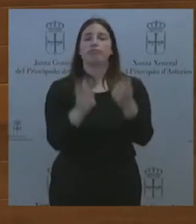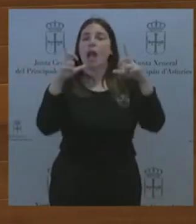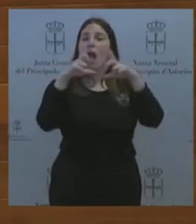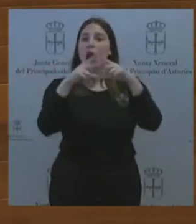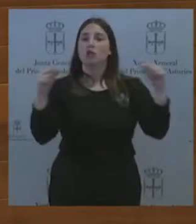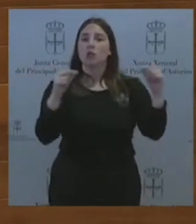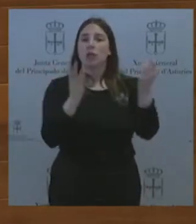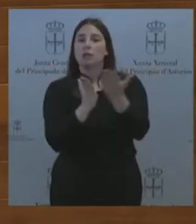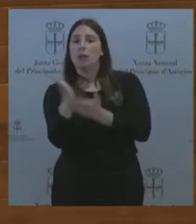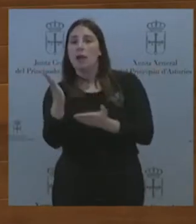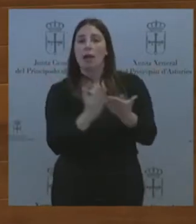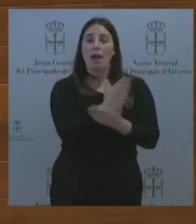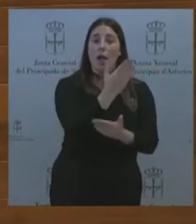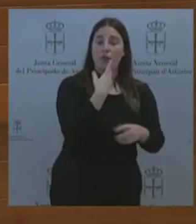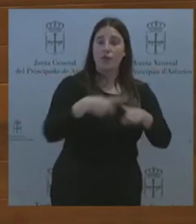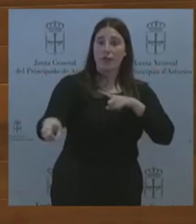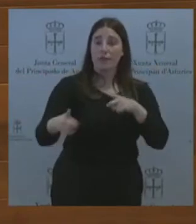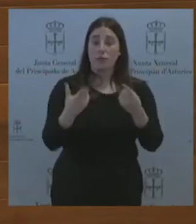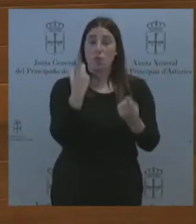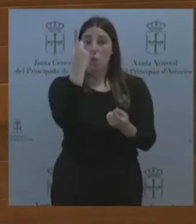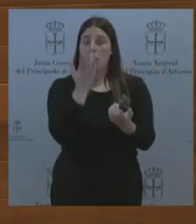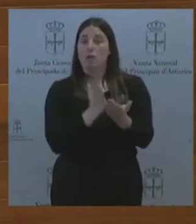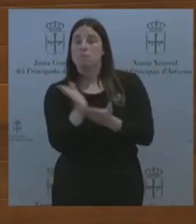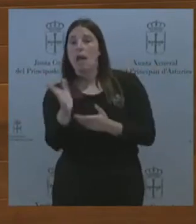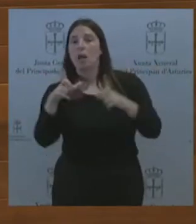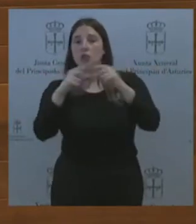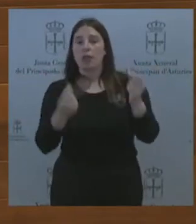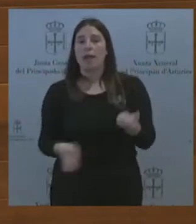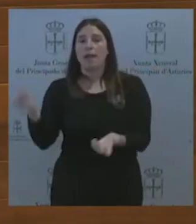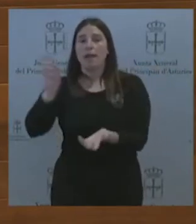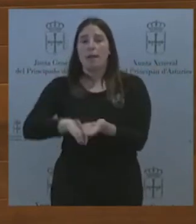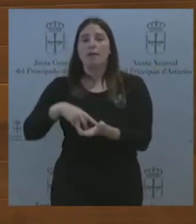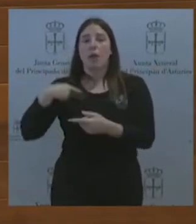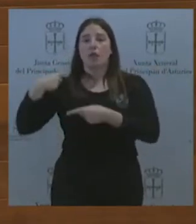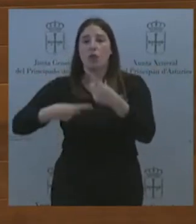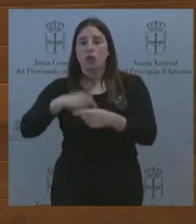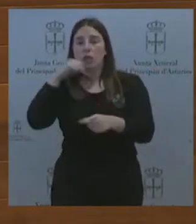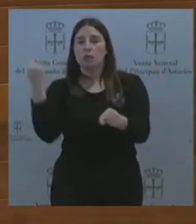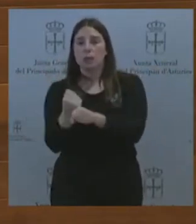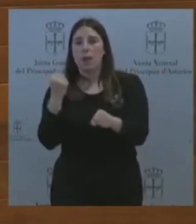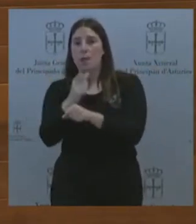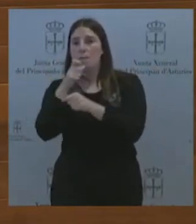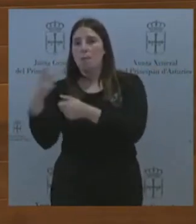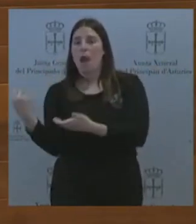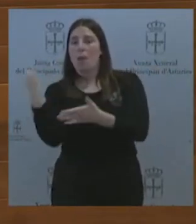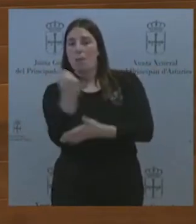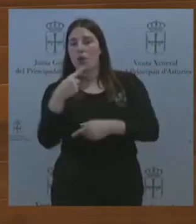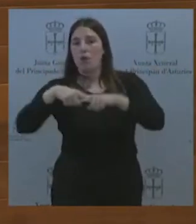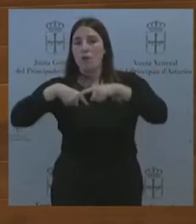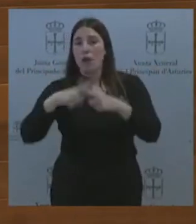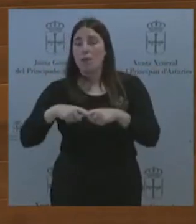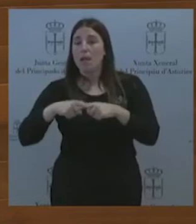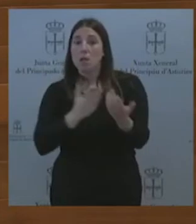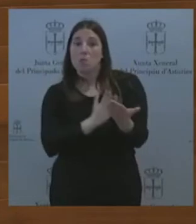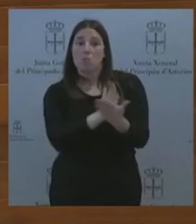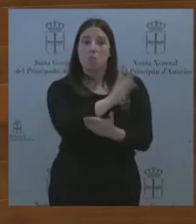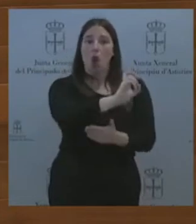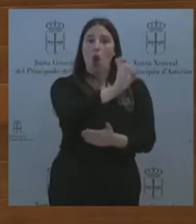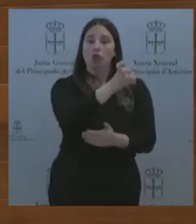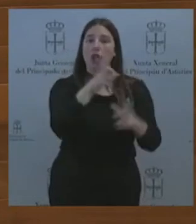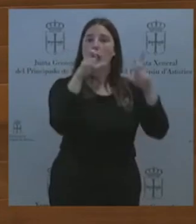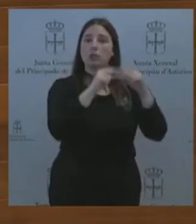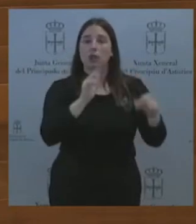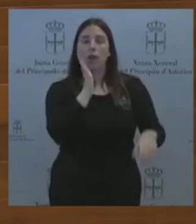Asturias que se levanta cada día a trabajar para sacar adelante a sus familias y la Asturias adormecida que vive de subsidios